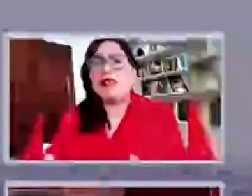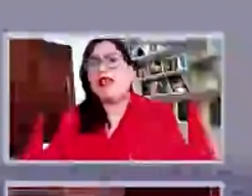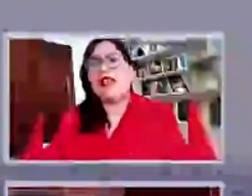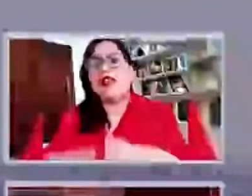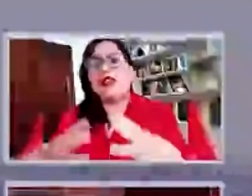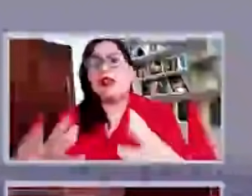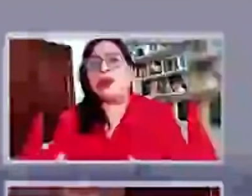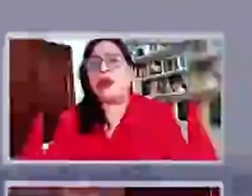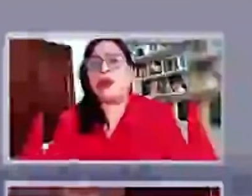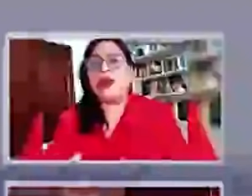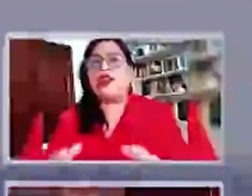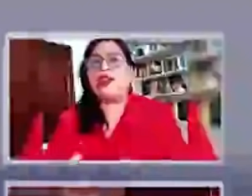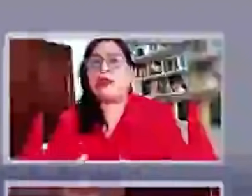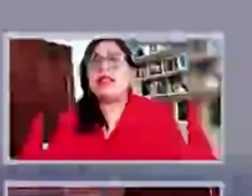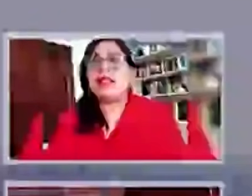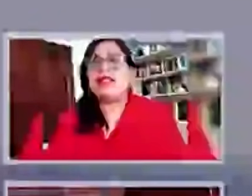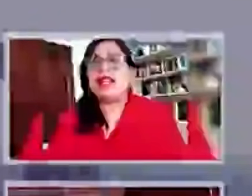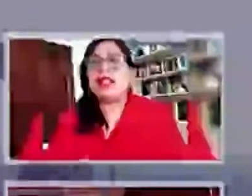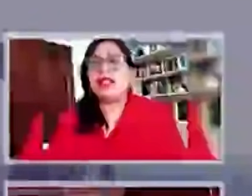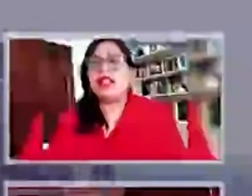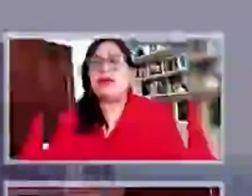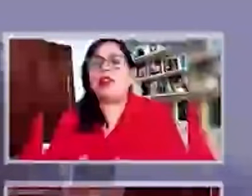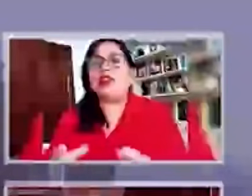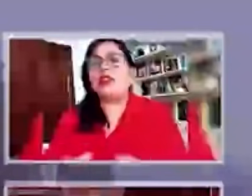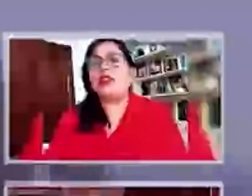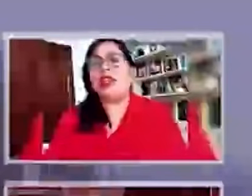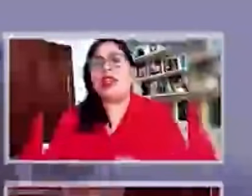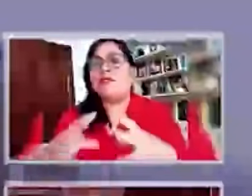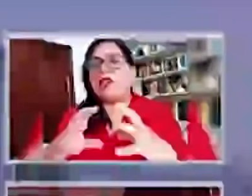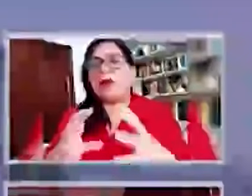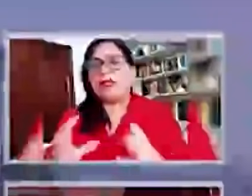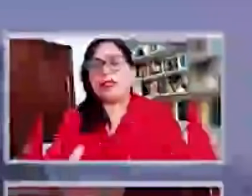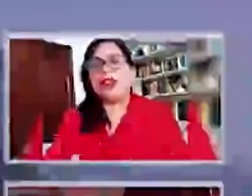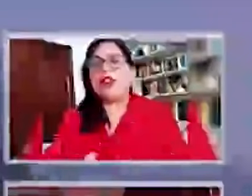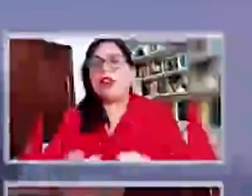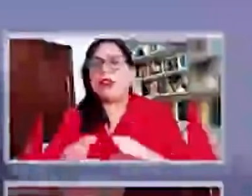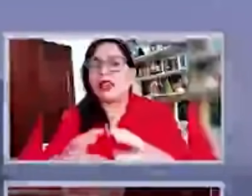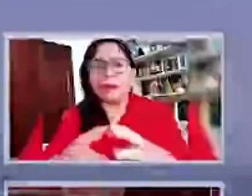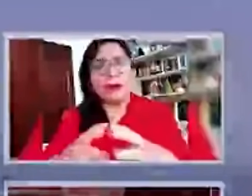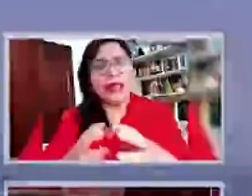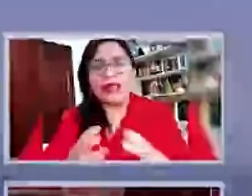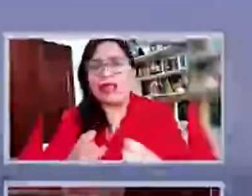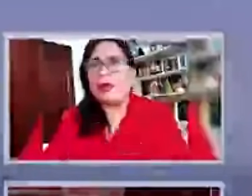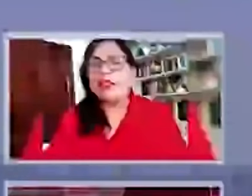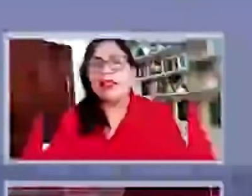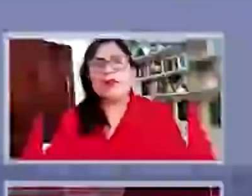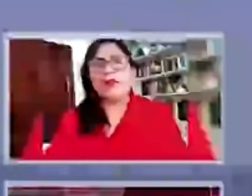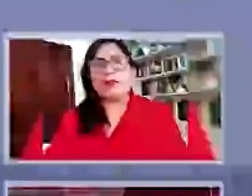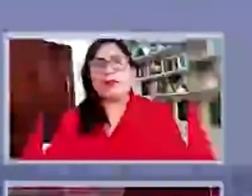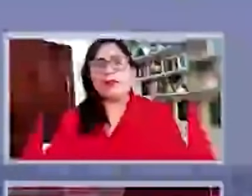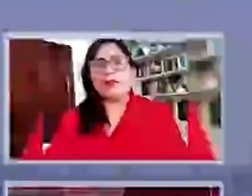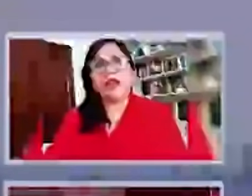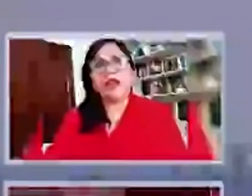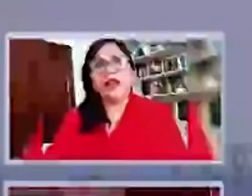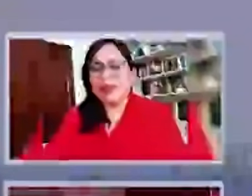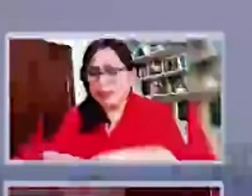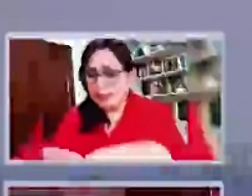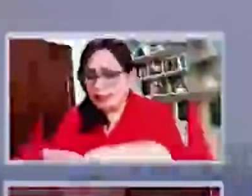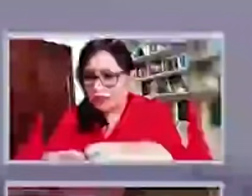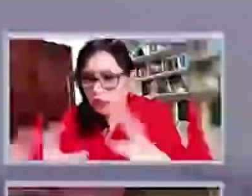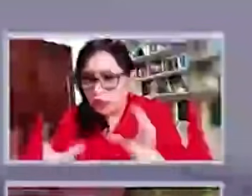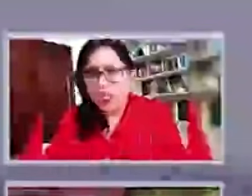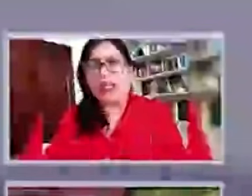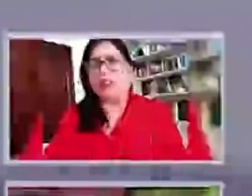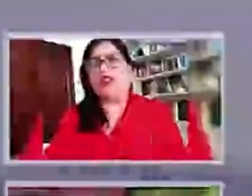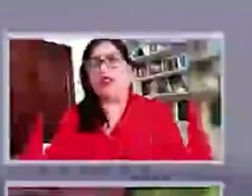fórmula presidencial. Ahora, el tema es que se les admitió la postulación en su